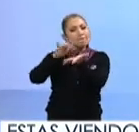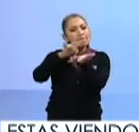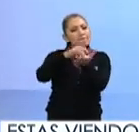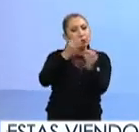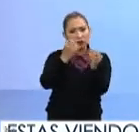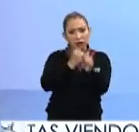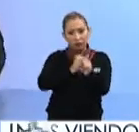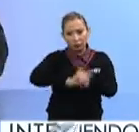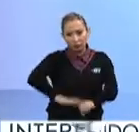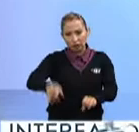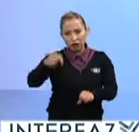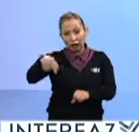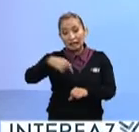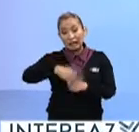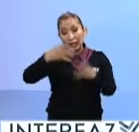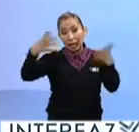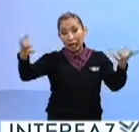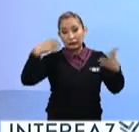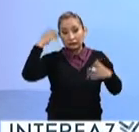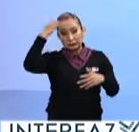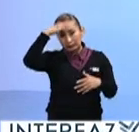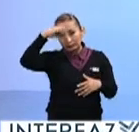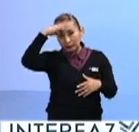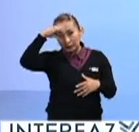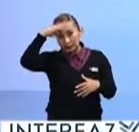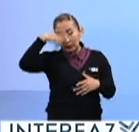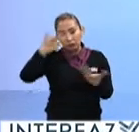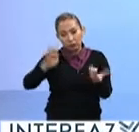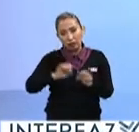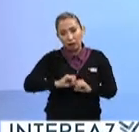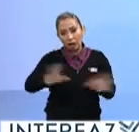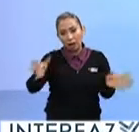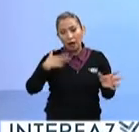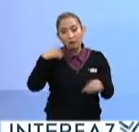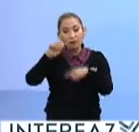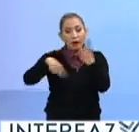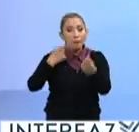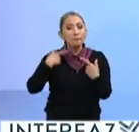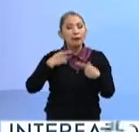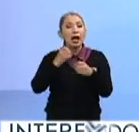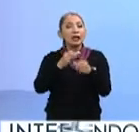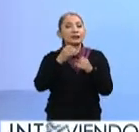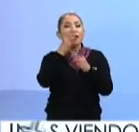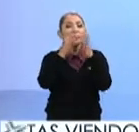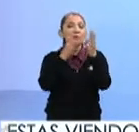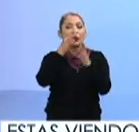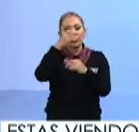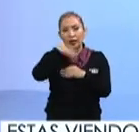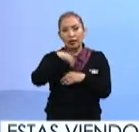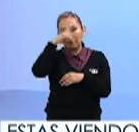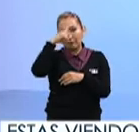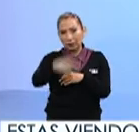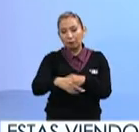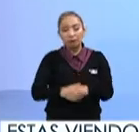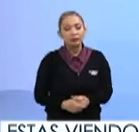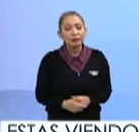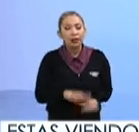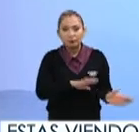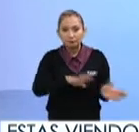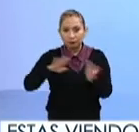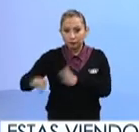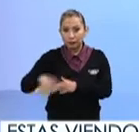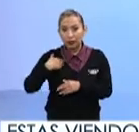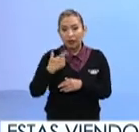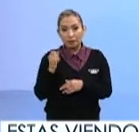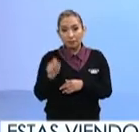recopilando muchísima información en esta gran experiencia, donde por supuesto está presente la Agencia Informativa de Educación de México. Por otro